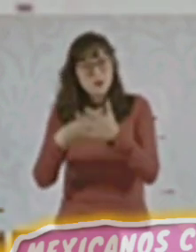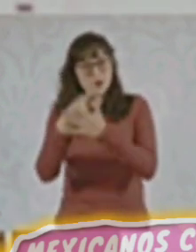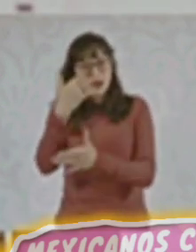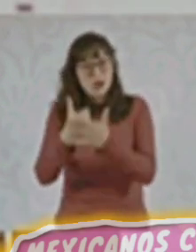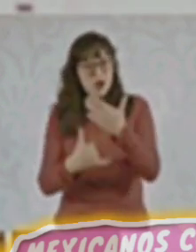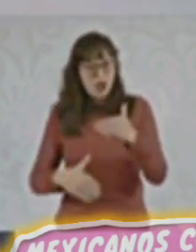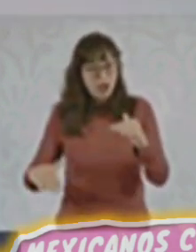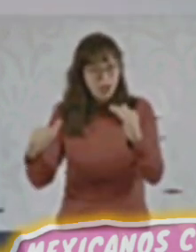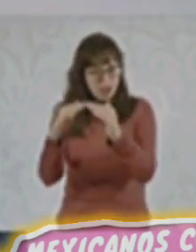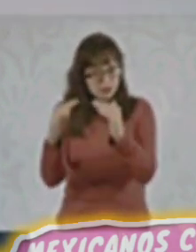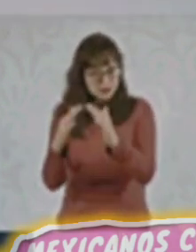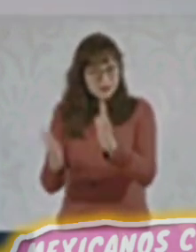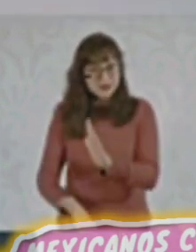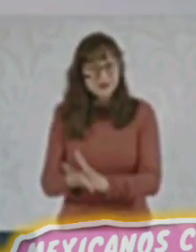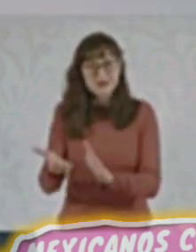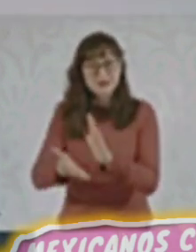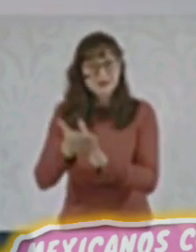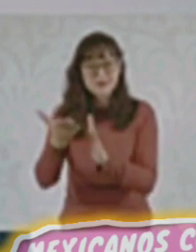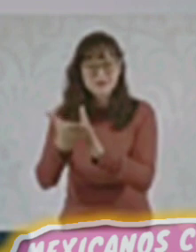genera mucho empleo.